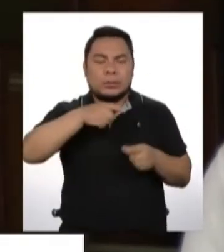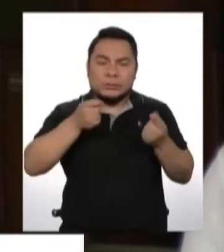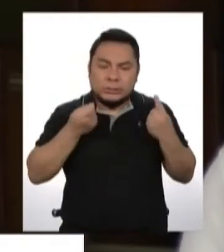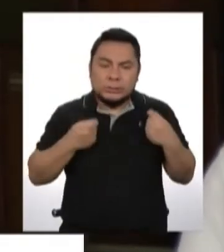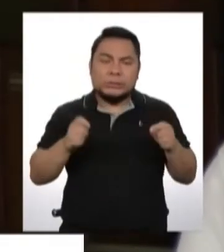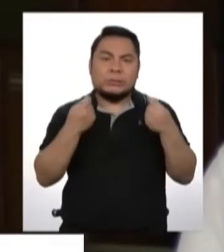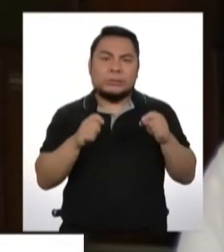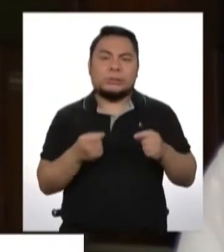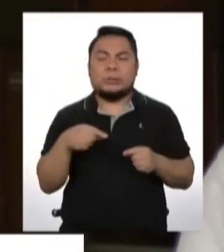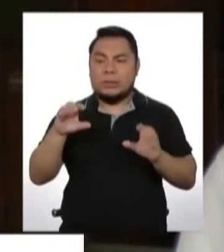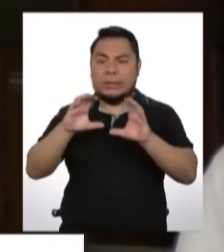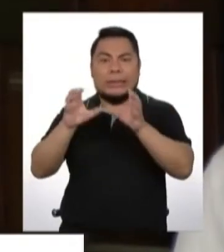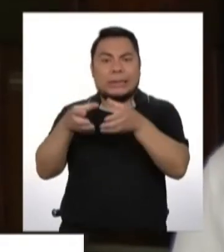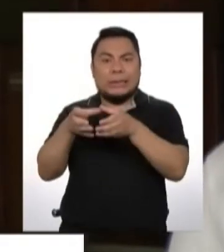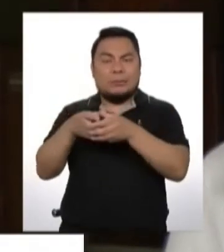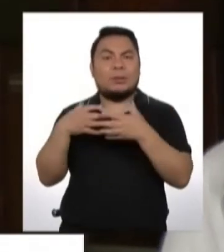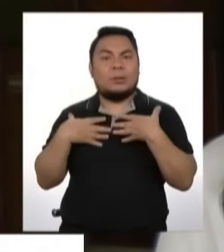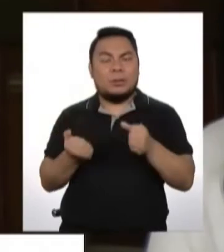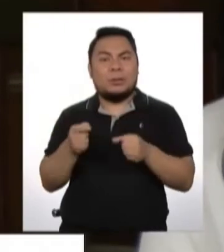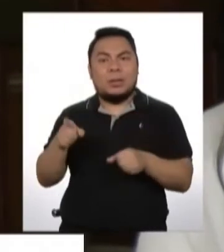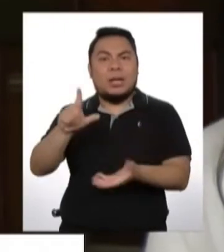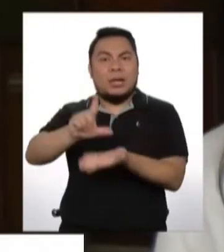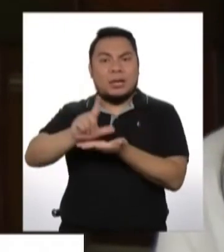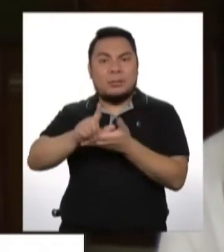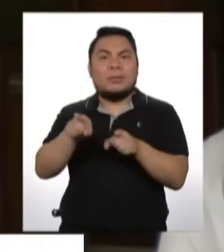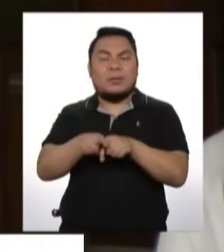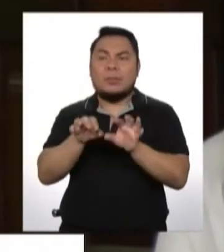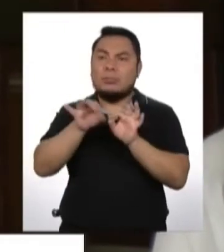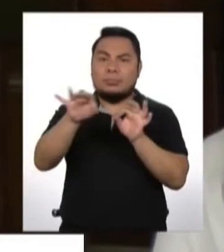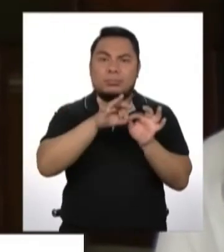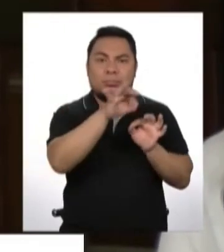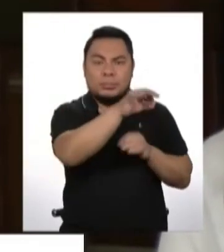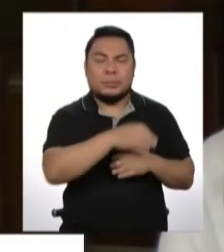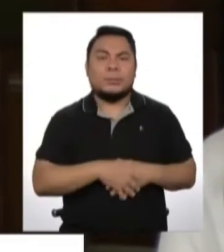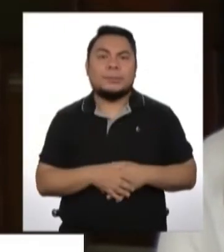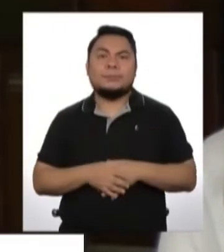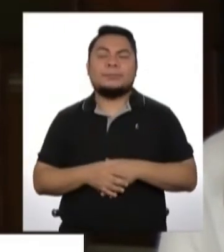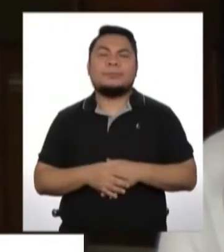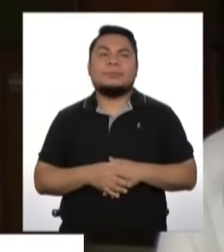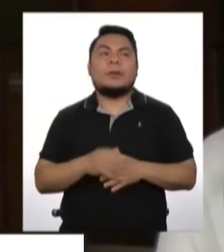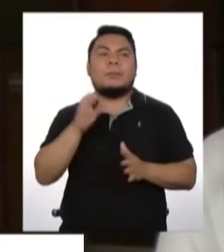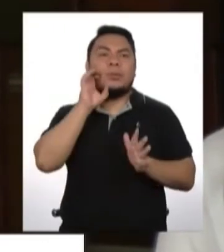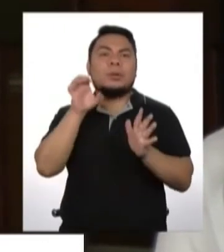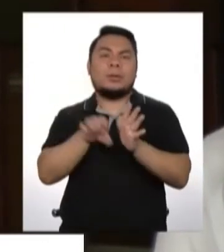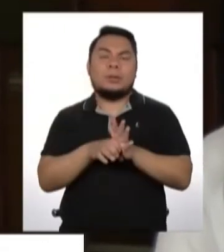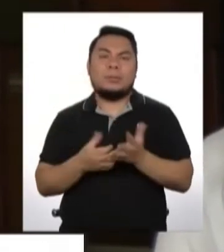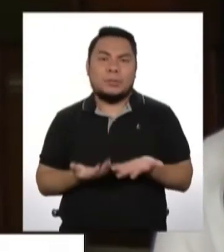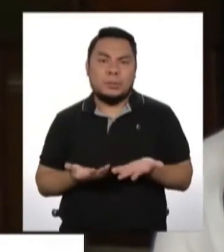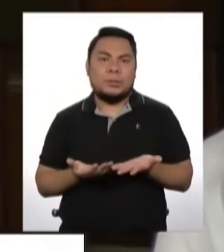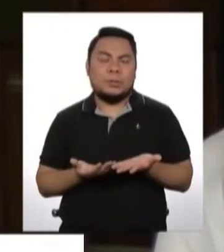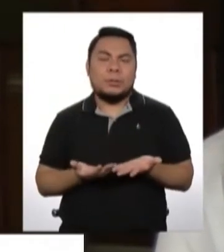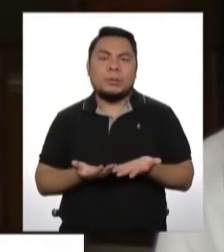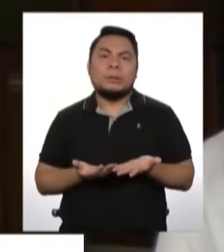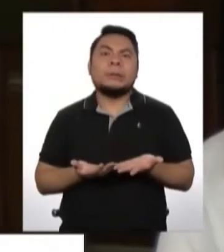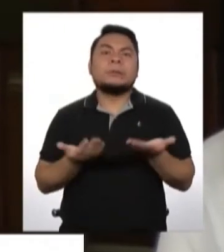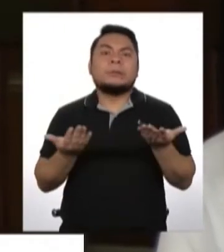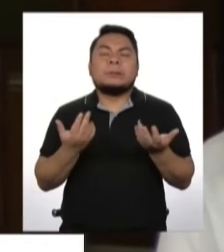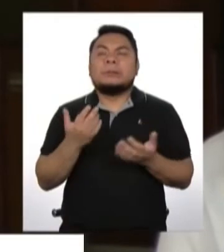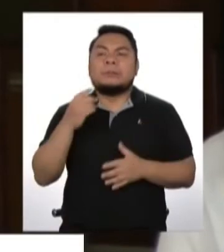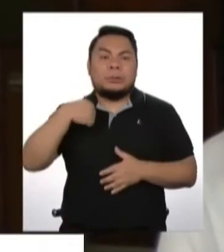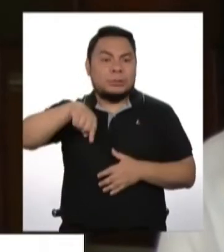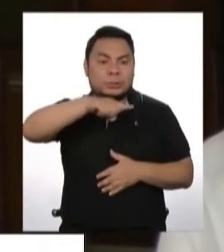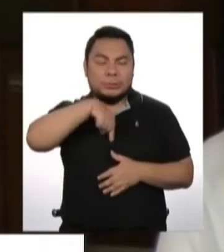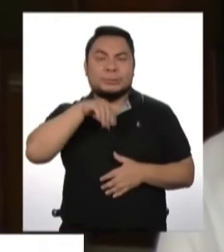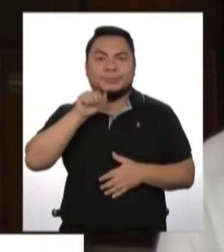titánico del equipo de salud, tanto de Lima como de las regiones. Por ejemplo, nosotros